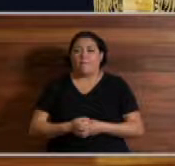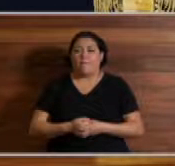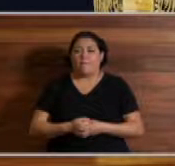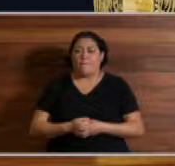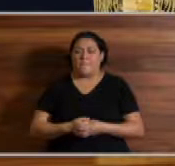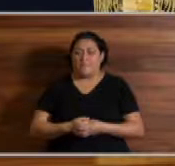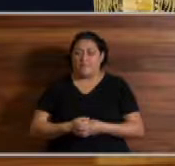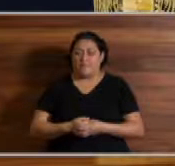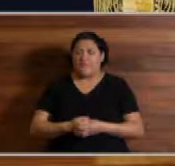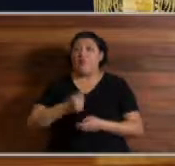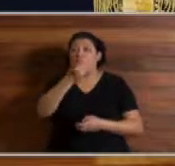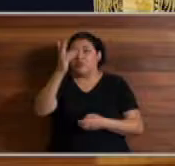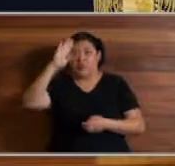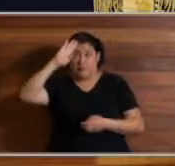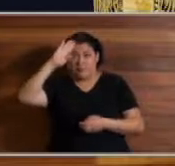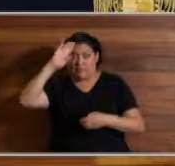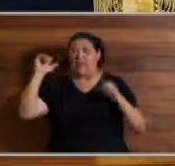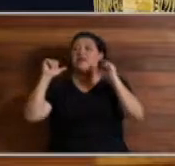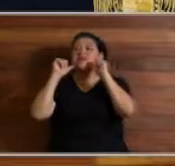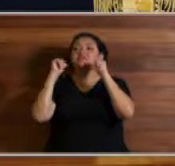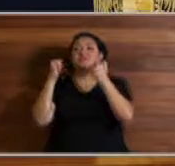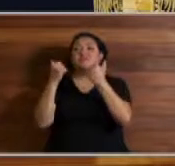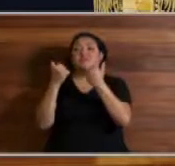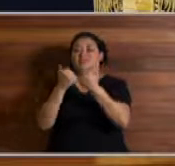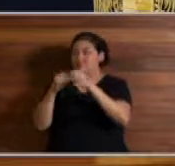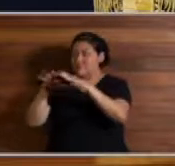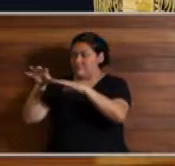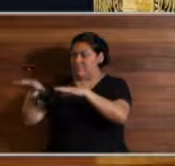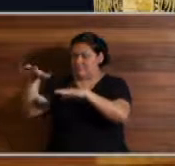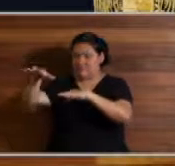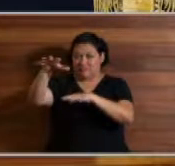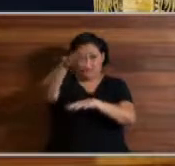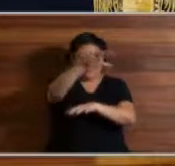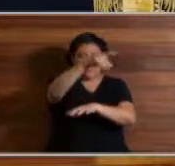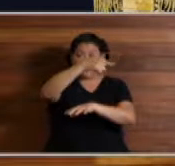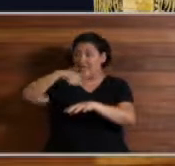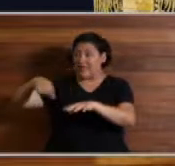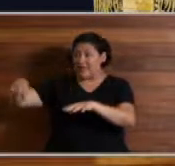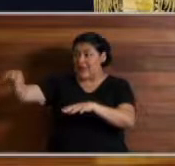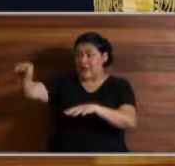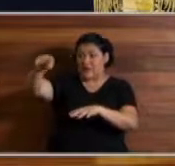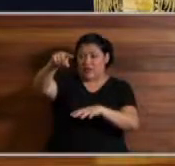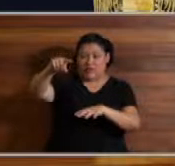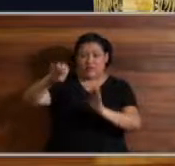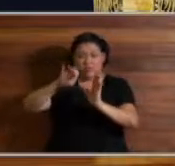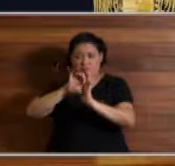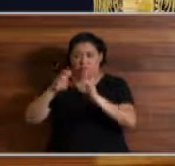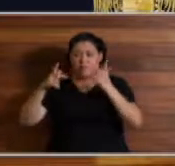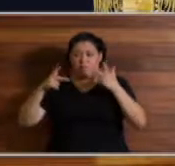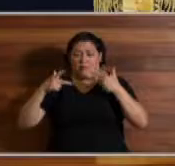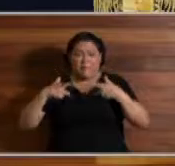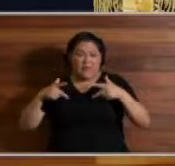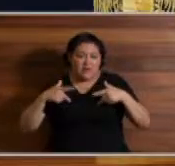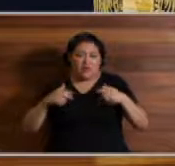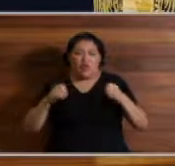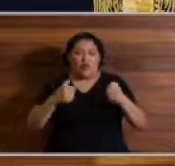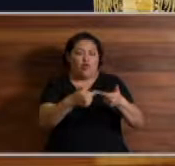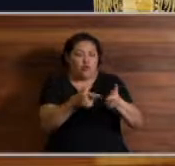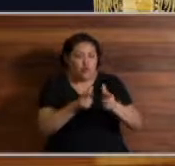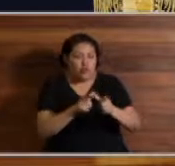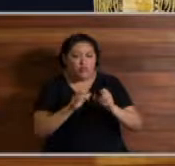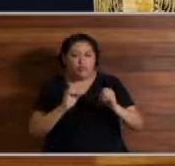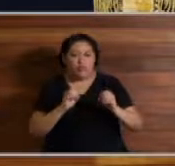las asociaciones civiles que se consideren que apoyan a un sujeto, comunidad o